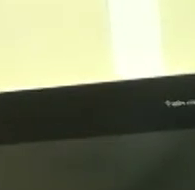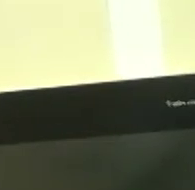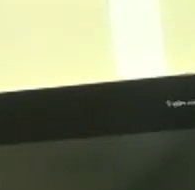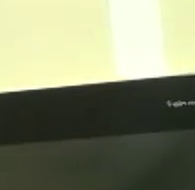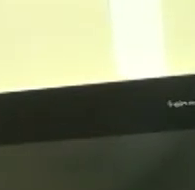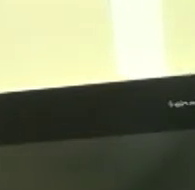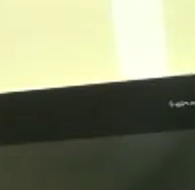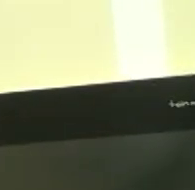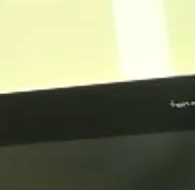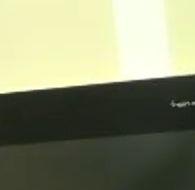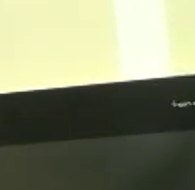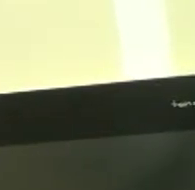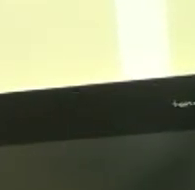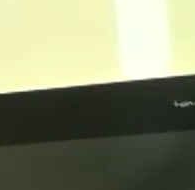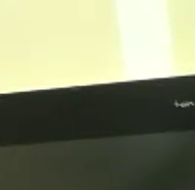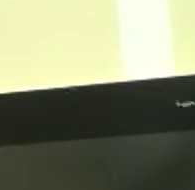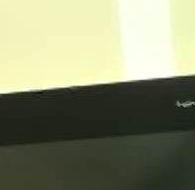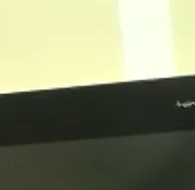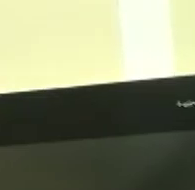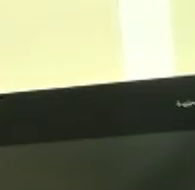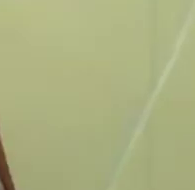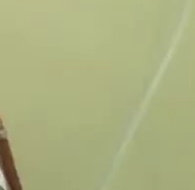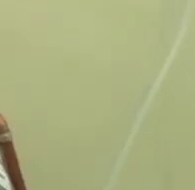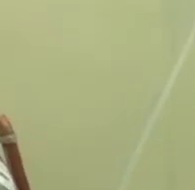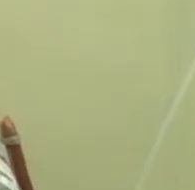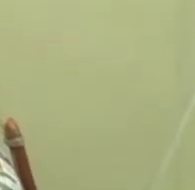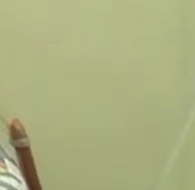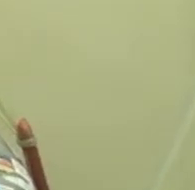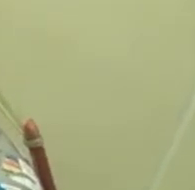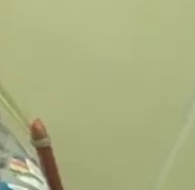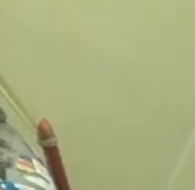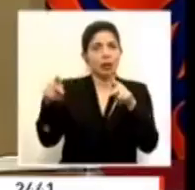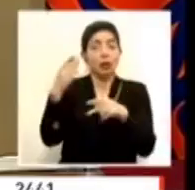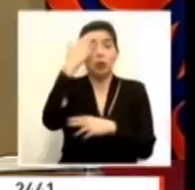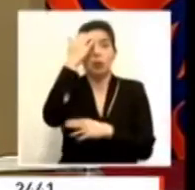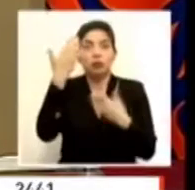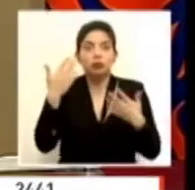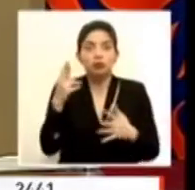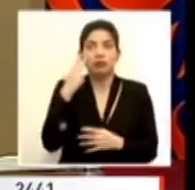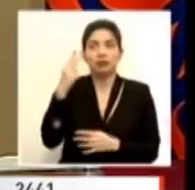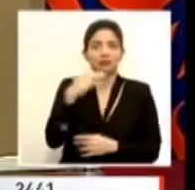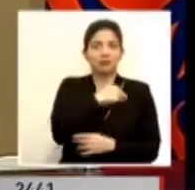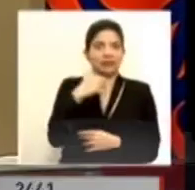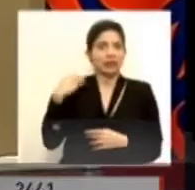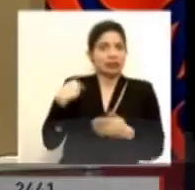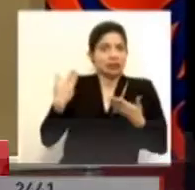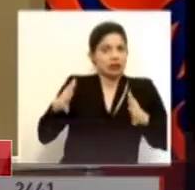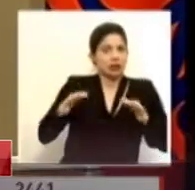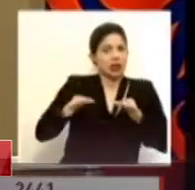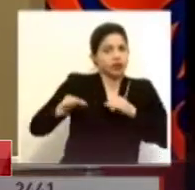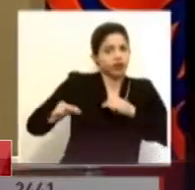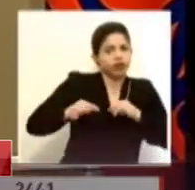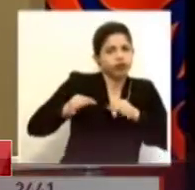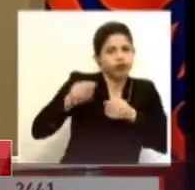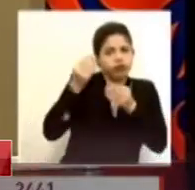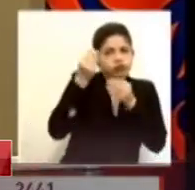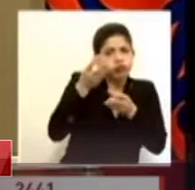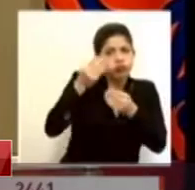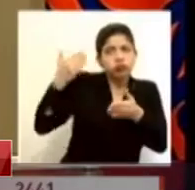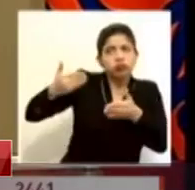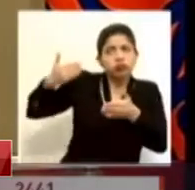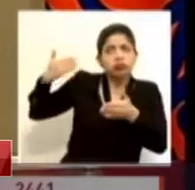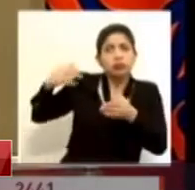Quería hacer un llamado a la población ya que hemos visto y el señor ministro ha presentado los datos de las personas que han